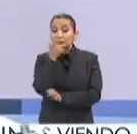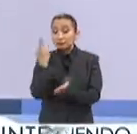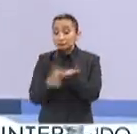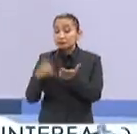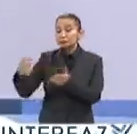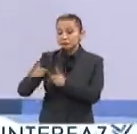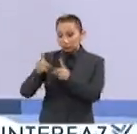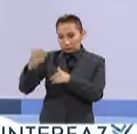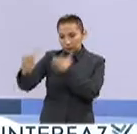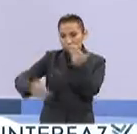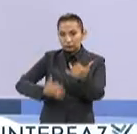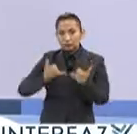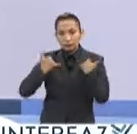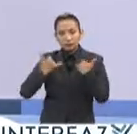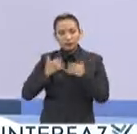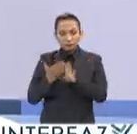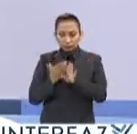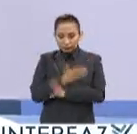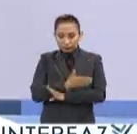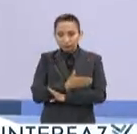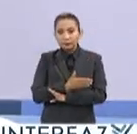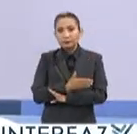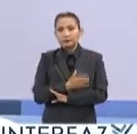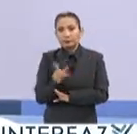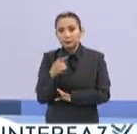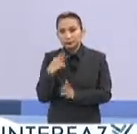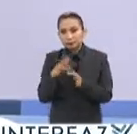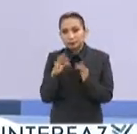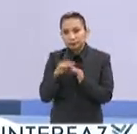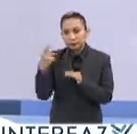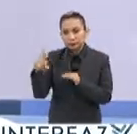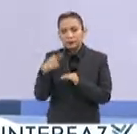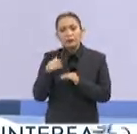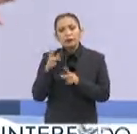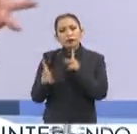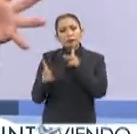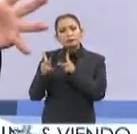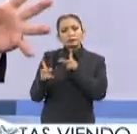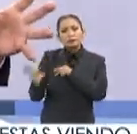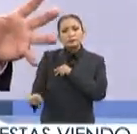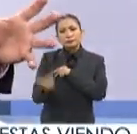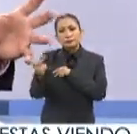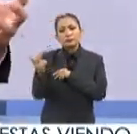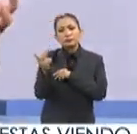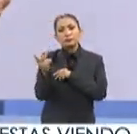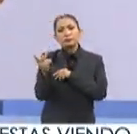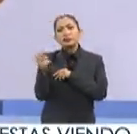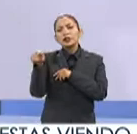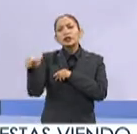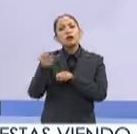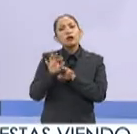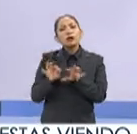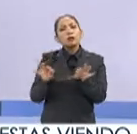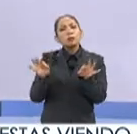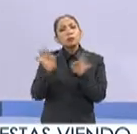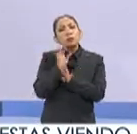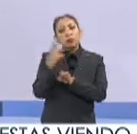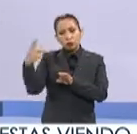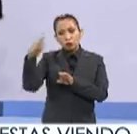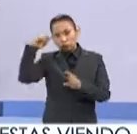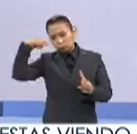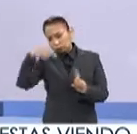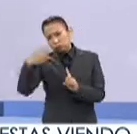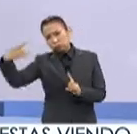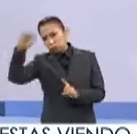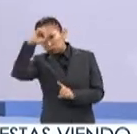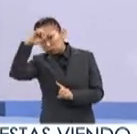el desarrollo de los jóvenes. Antes que nos sigas platicando un poquito, me gustaría preguntarte qué tan importante desde tu